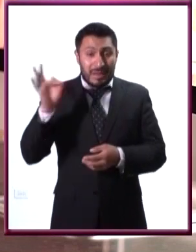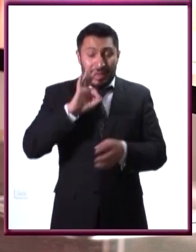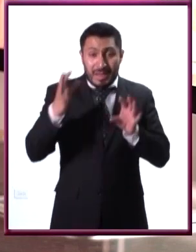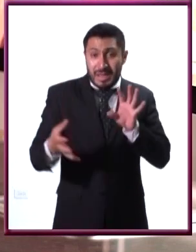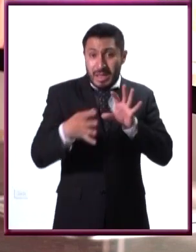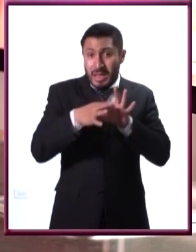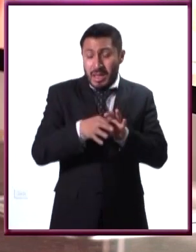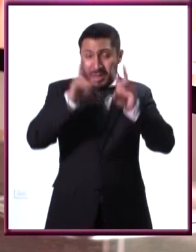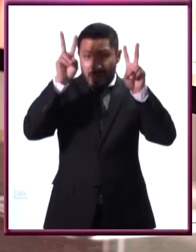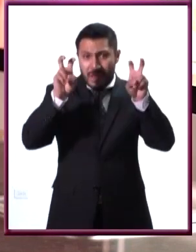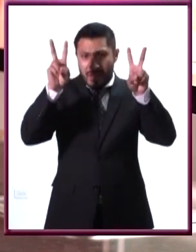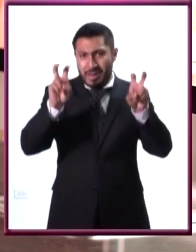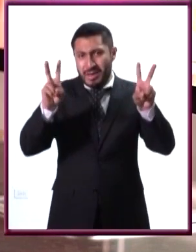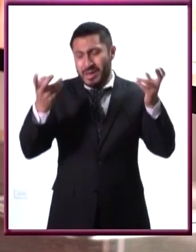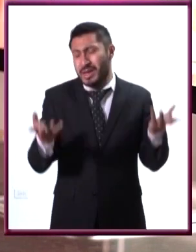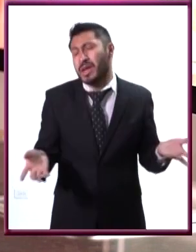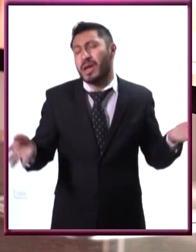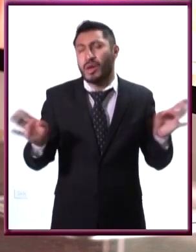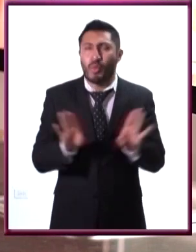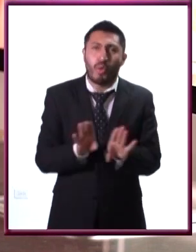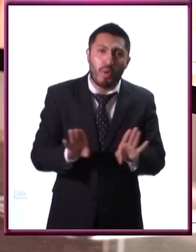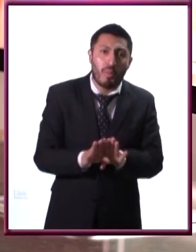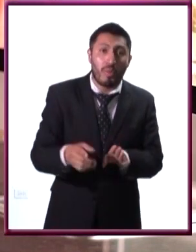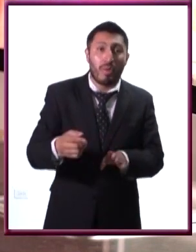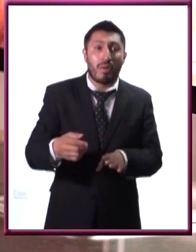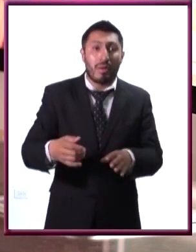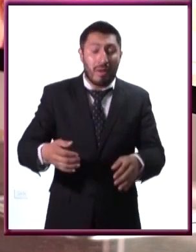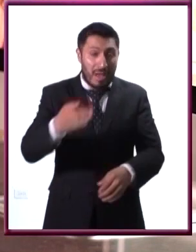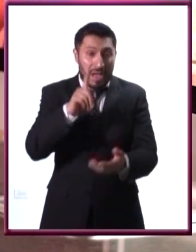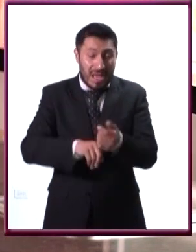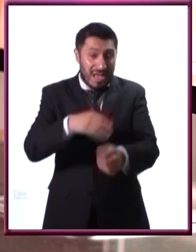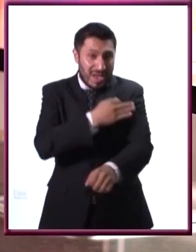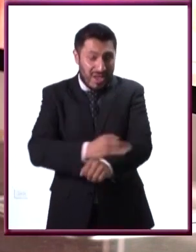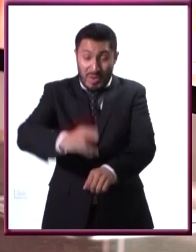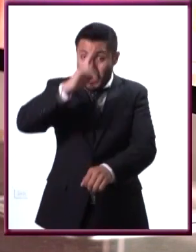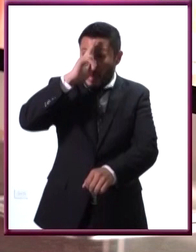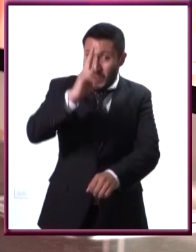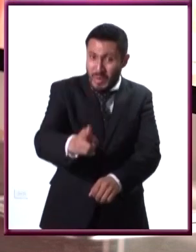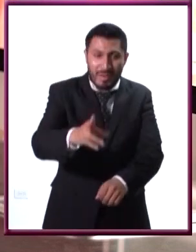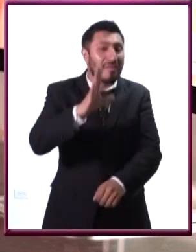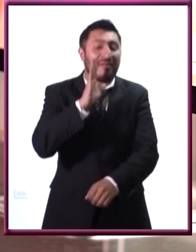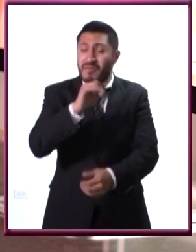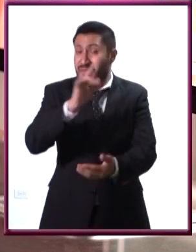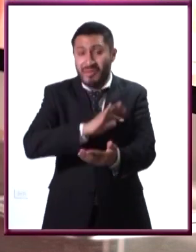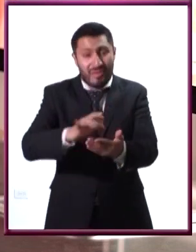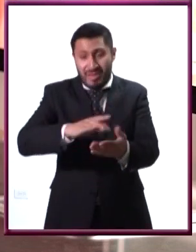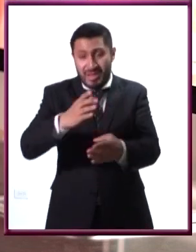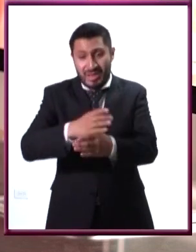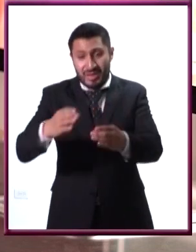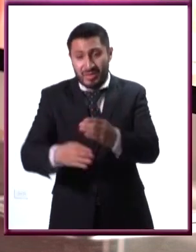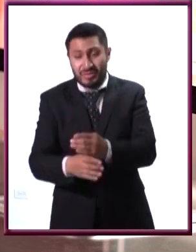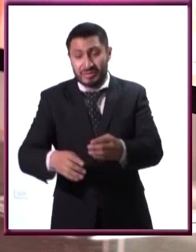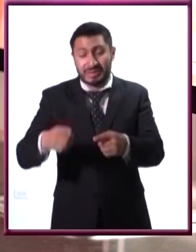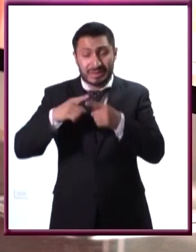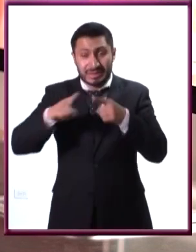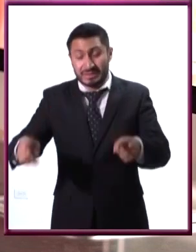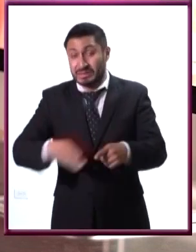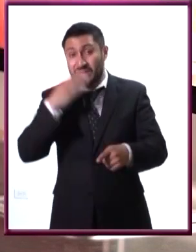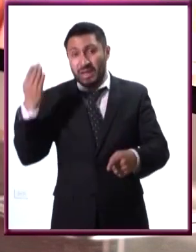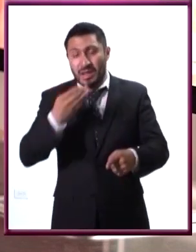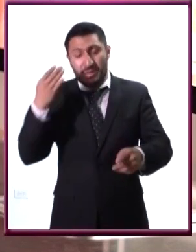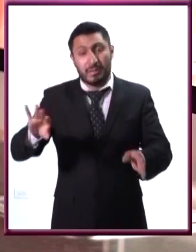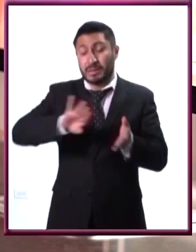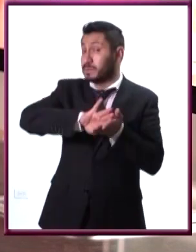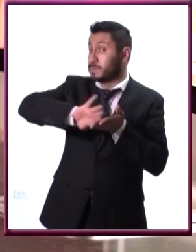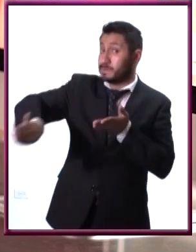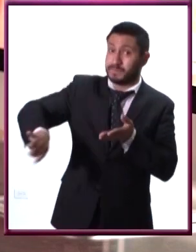que tenían que ver ya pues con temas que, bueno, a mí se me prohibían en mi familia de entrada. No podía leer cosas que no tuvieran que ver con la Biblia o con